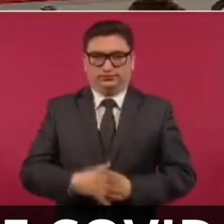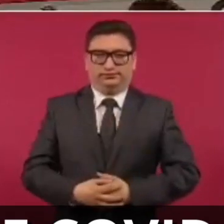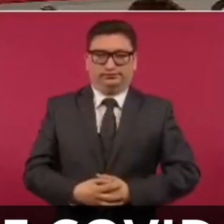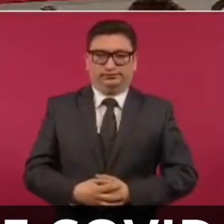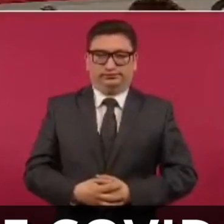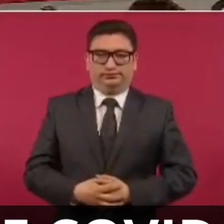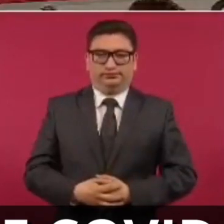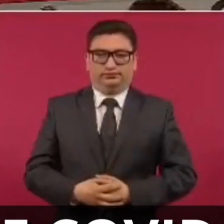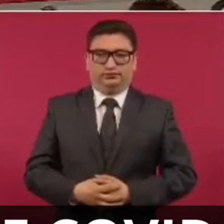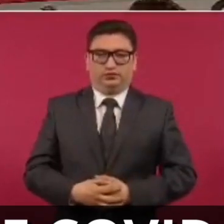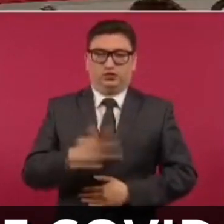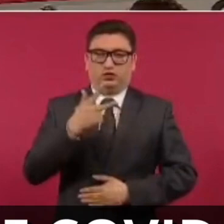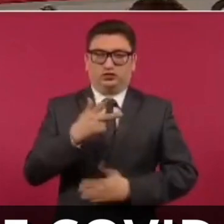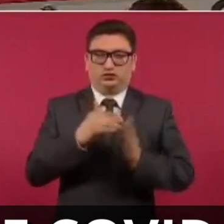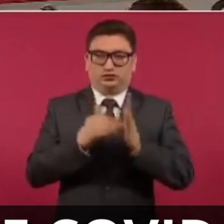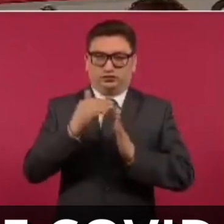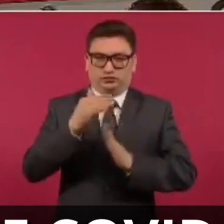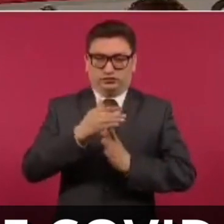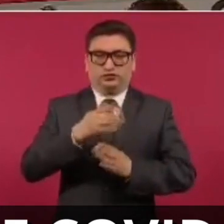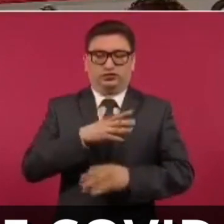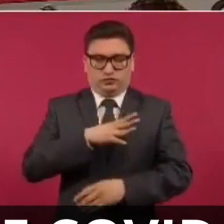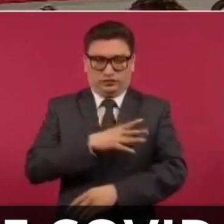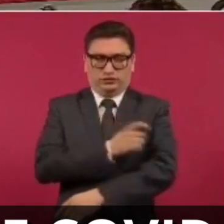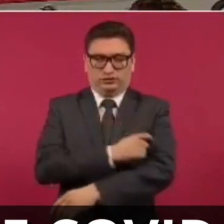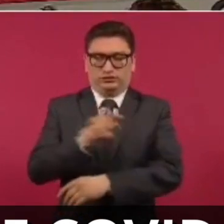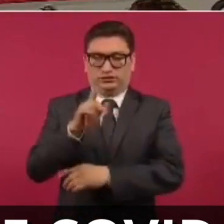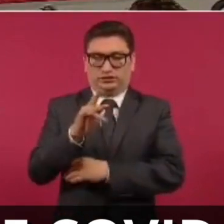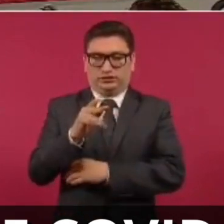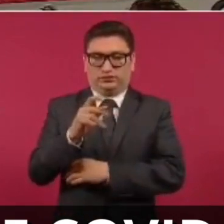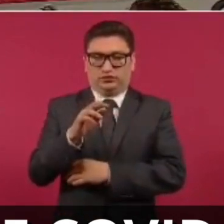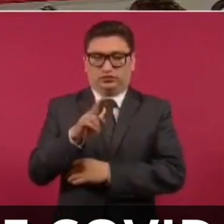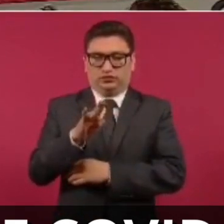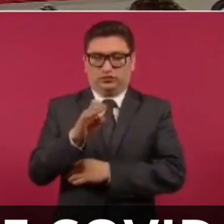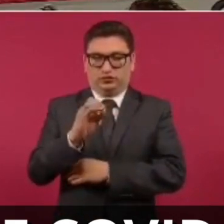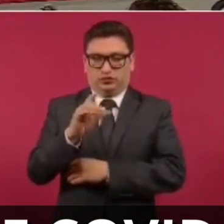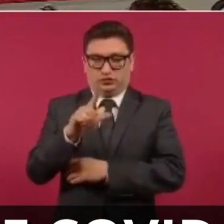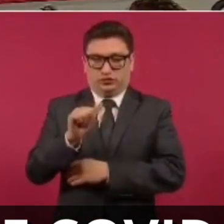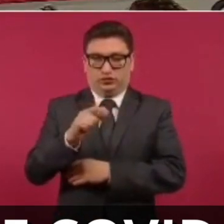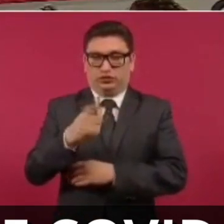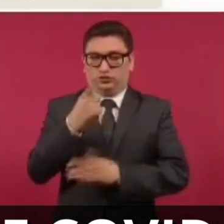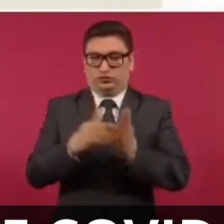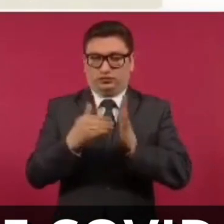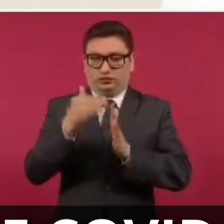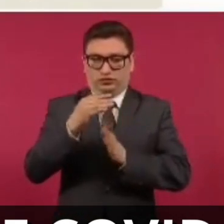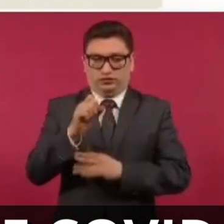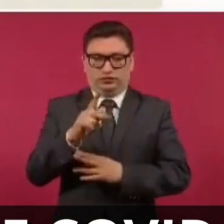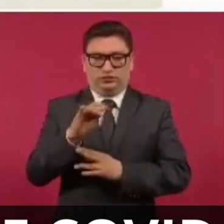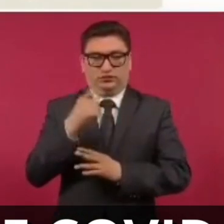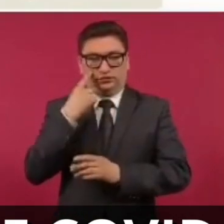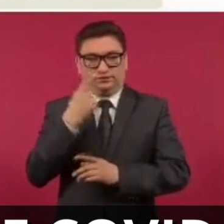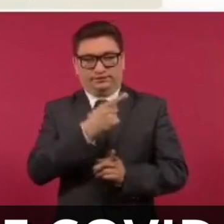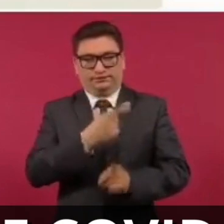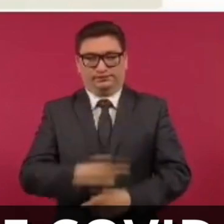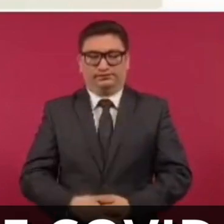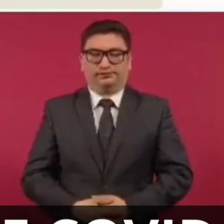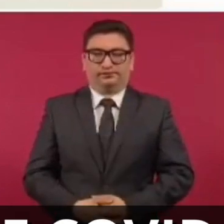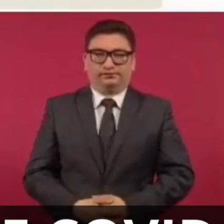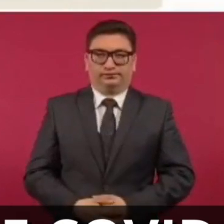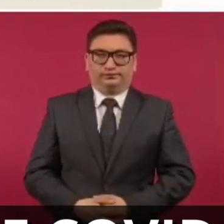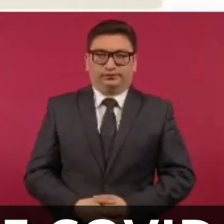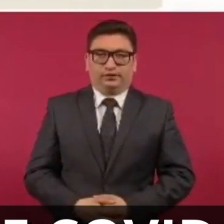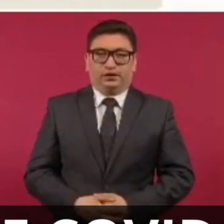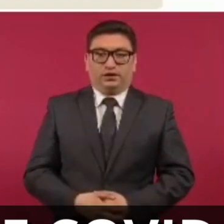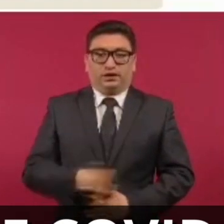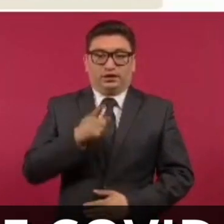más de 8 millones de dosis de sarampión rubiola, seguidas de 1,5 millones de sarampión rubiola parotiditis, la triple viral,